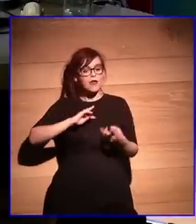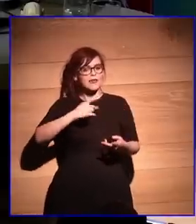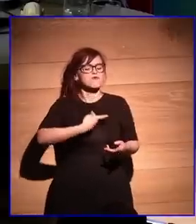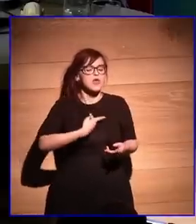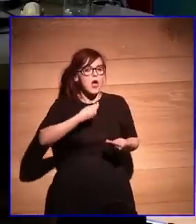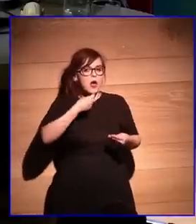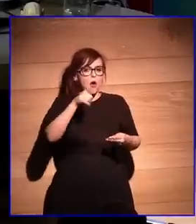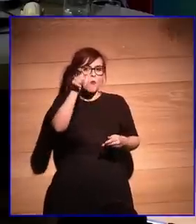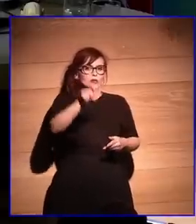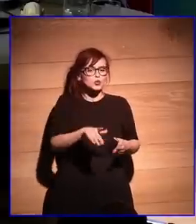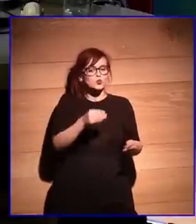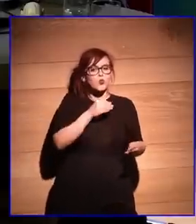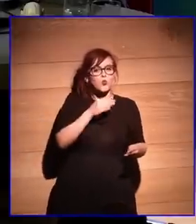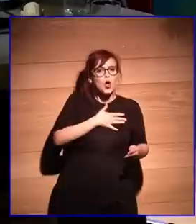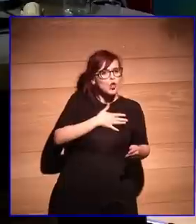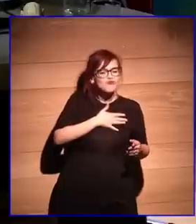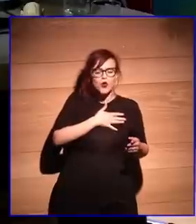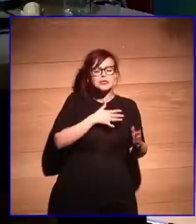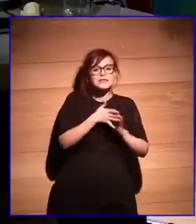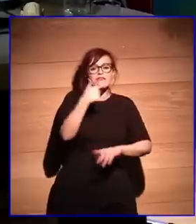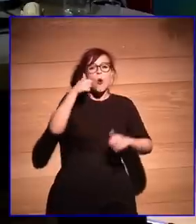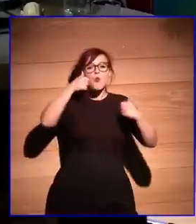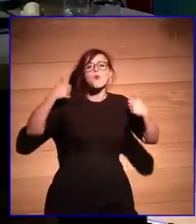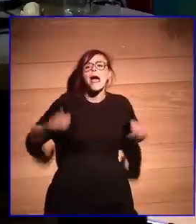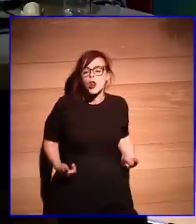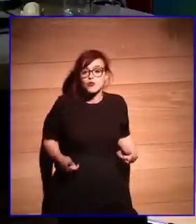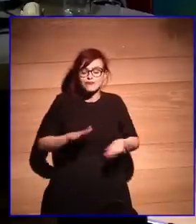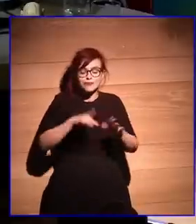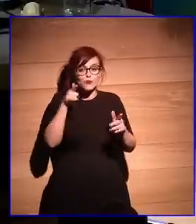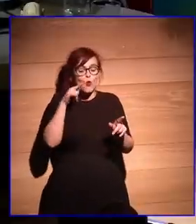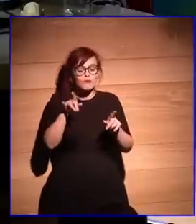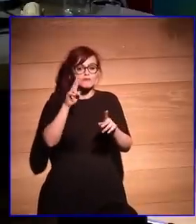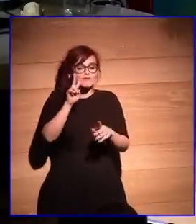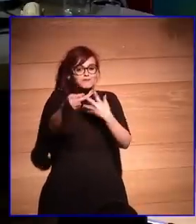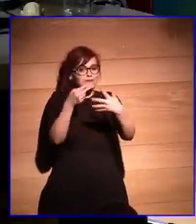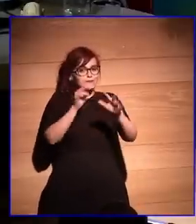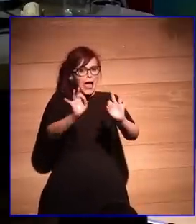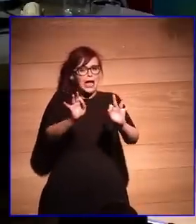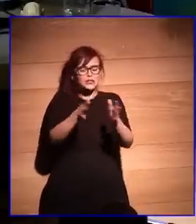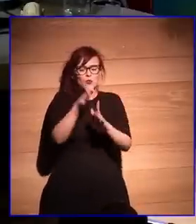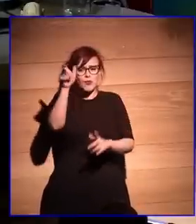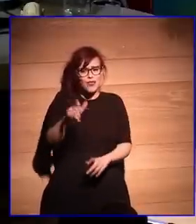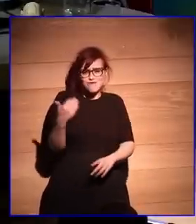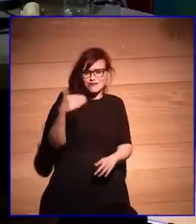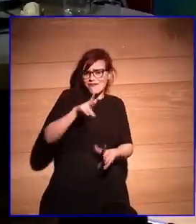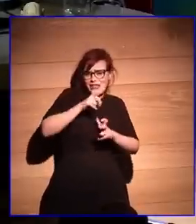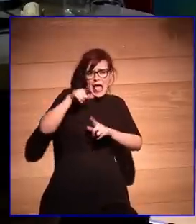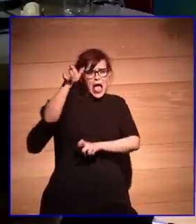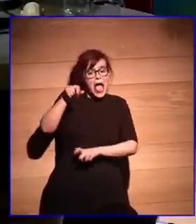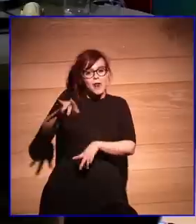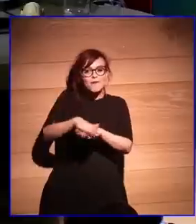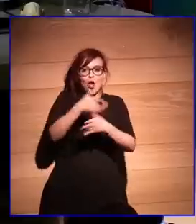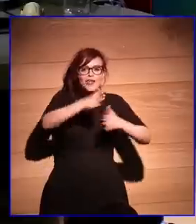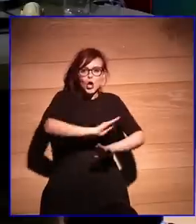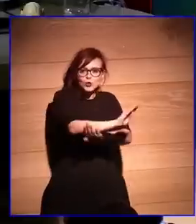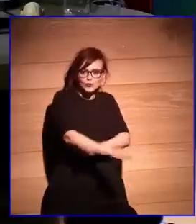así, sino porque los convierte en humanos, los convierte en personas. Alguien puede ser absolutamente despreciable y cuidar a sus